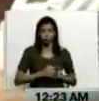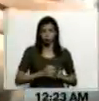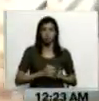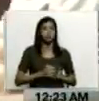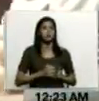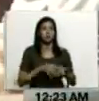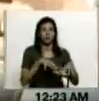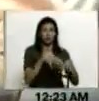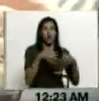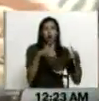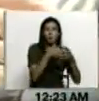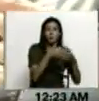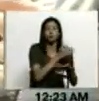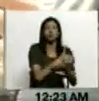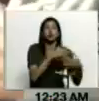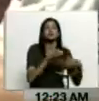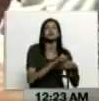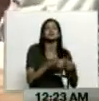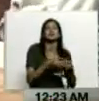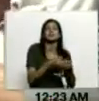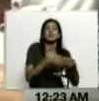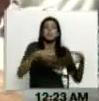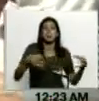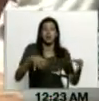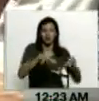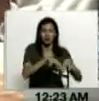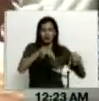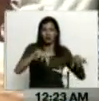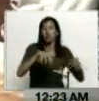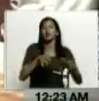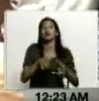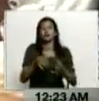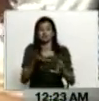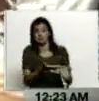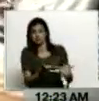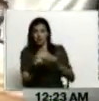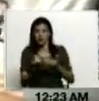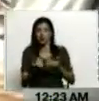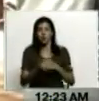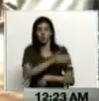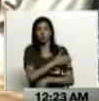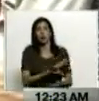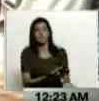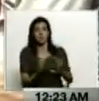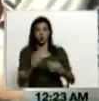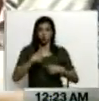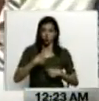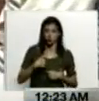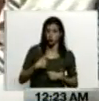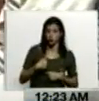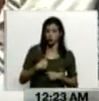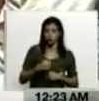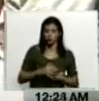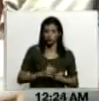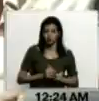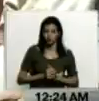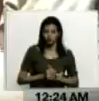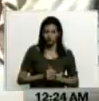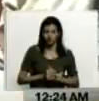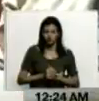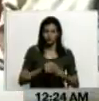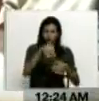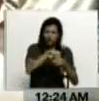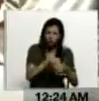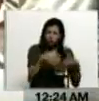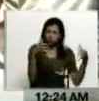la oposición oficialista la oposición que el gobierno la oposición que el gobierno quiere y